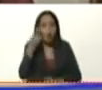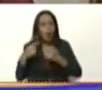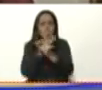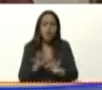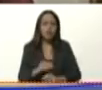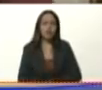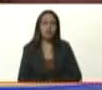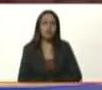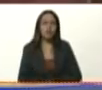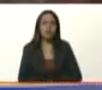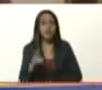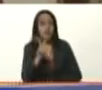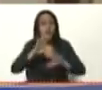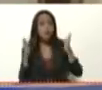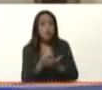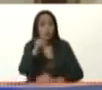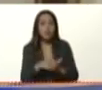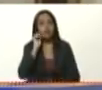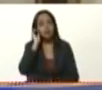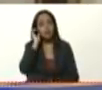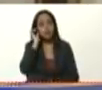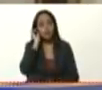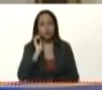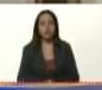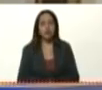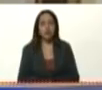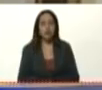Capítulo 1 de la garantía de esta Constitución.